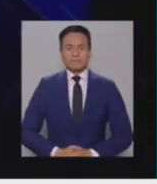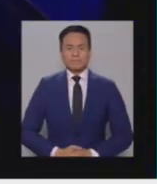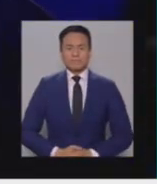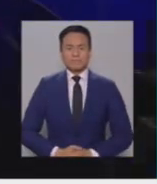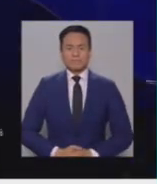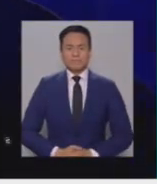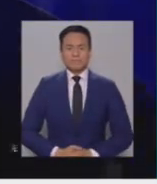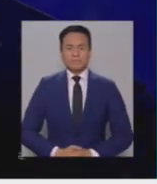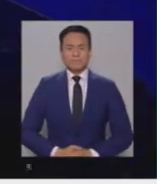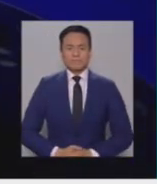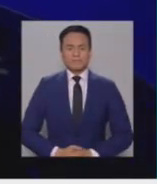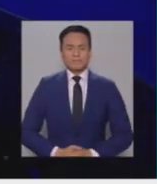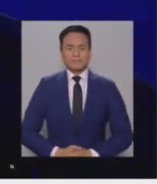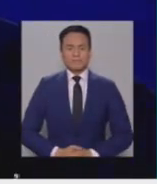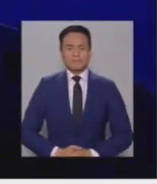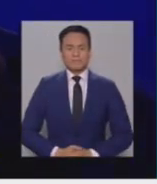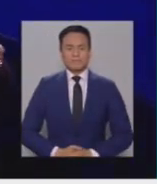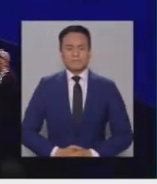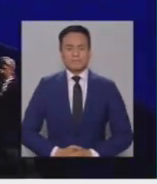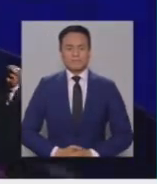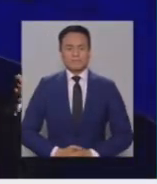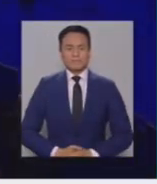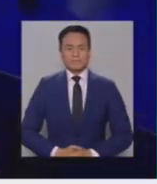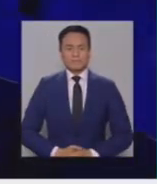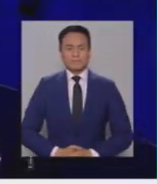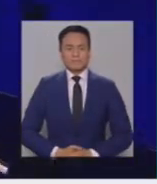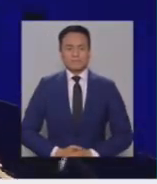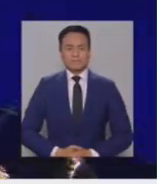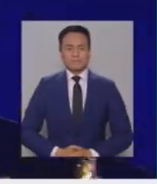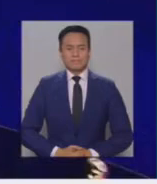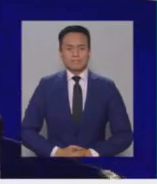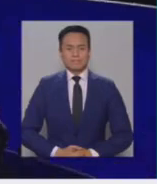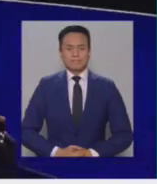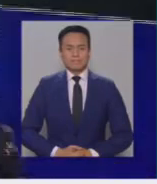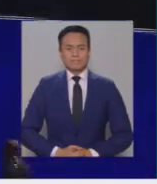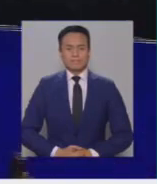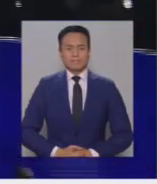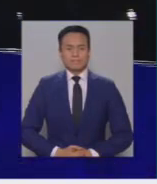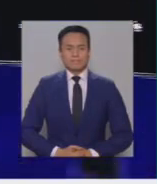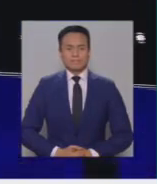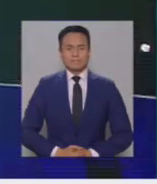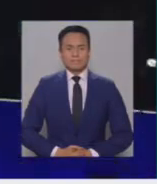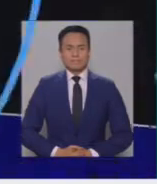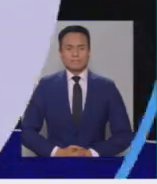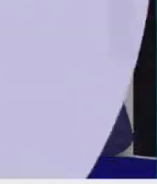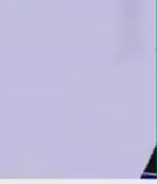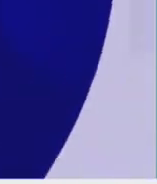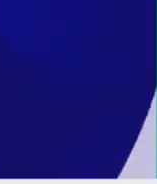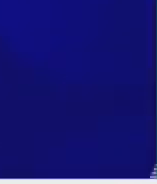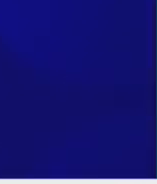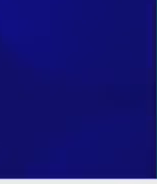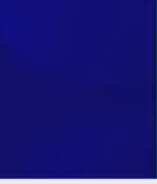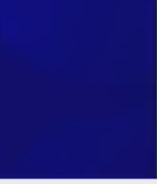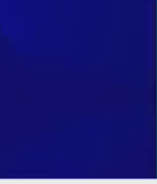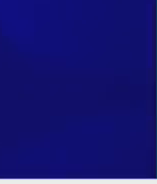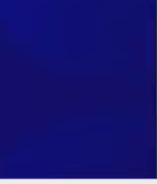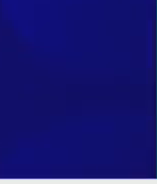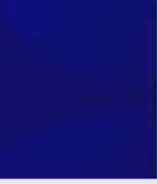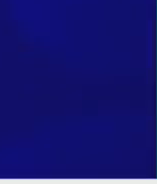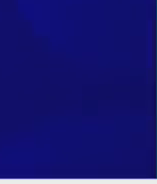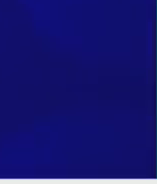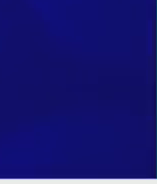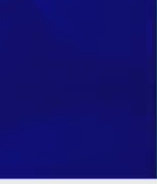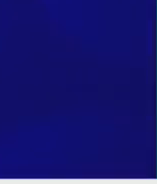Una posibilidad para tratar de comprender, aclarar dudas, estimar